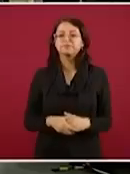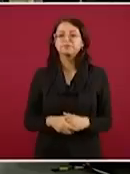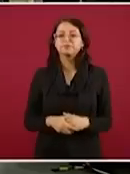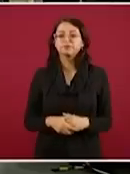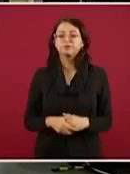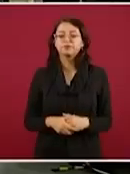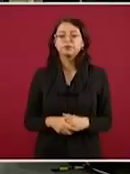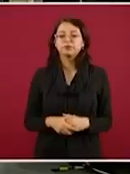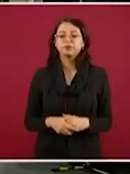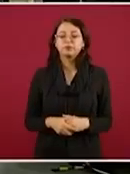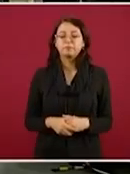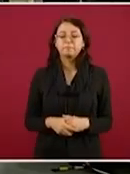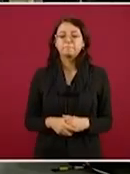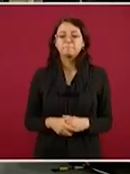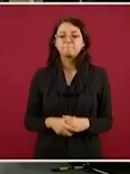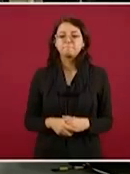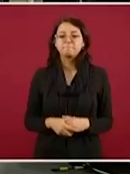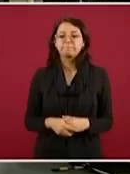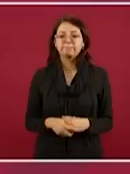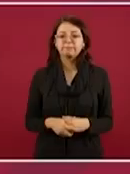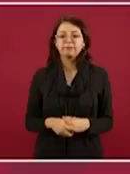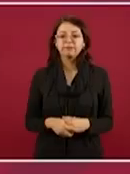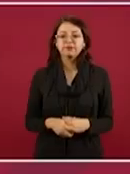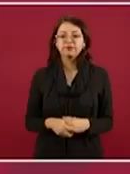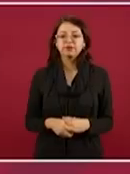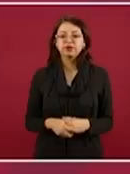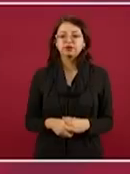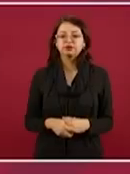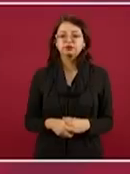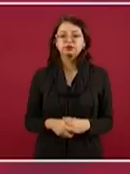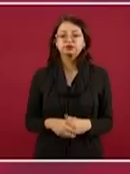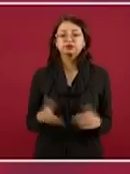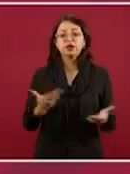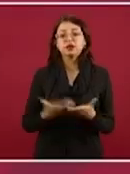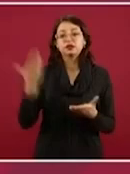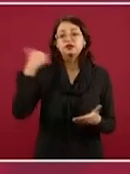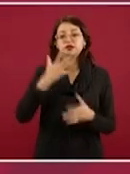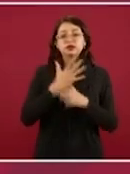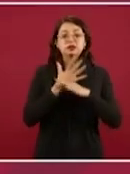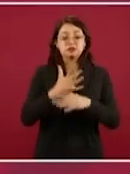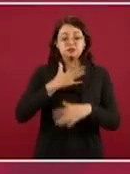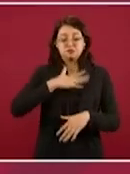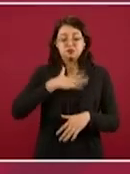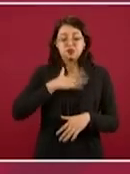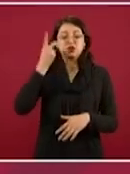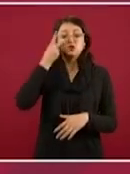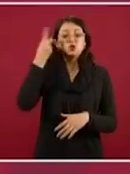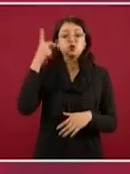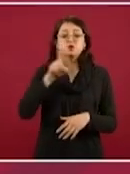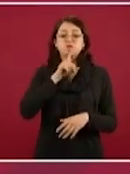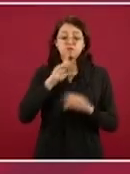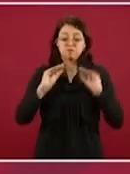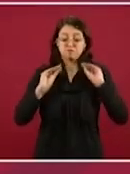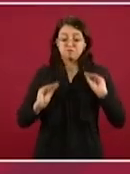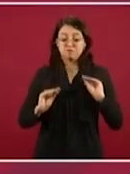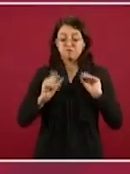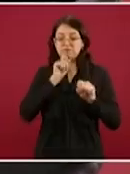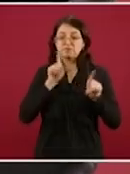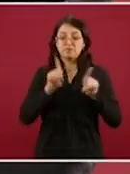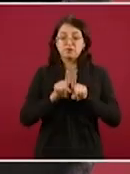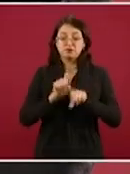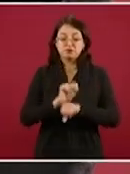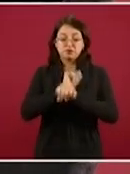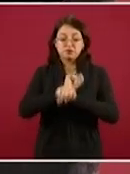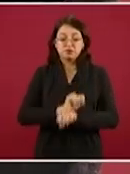Se decía antes de que uno era dueño de su silencio y rehén de lo